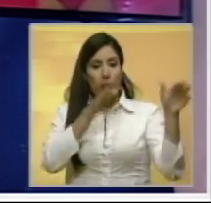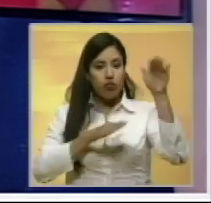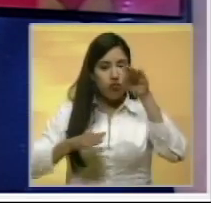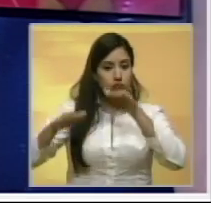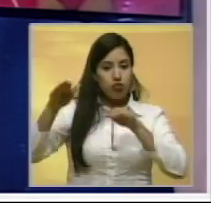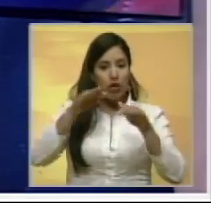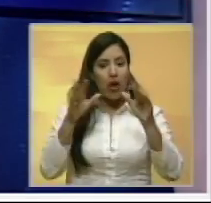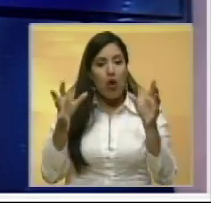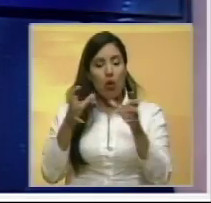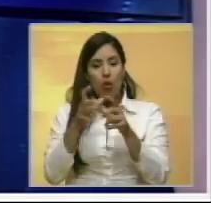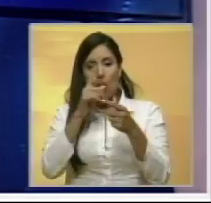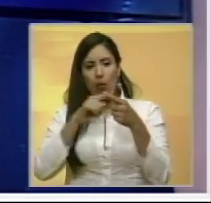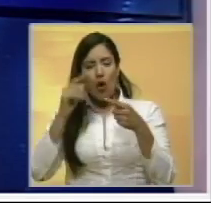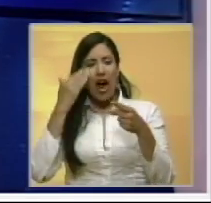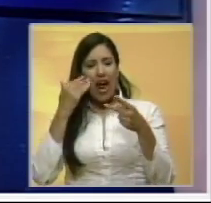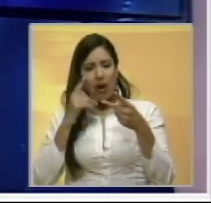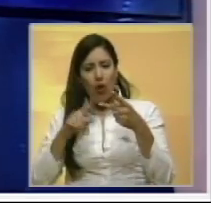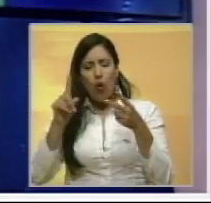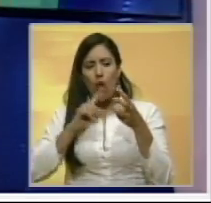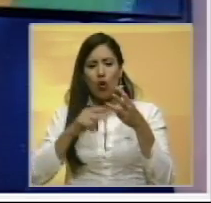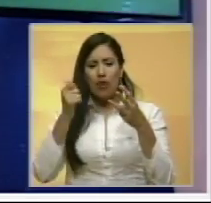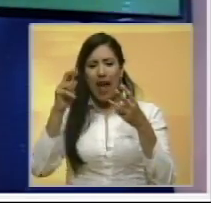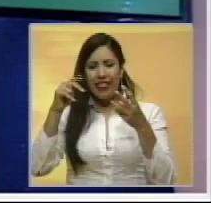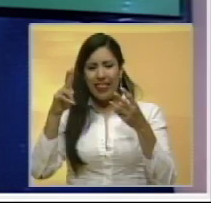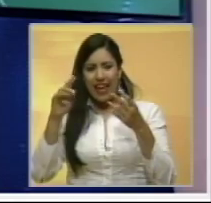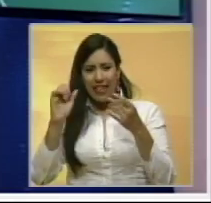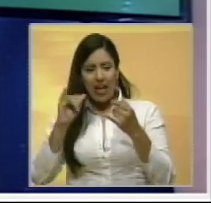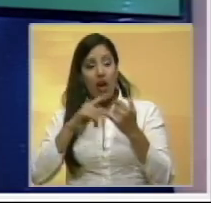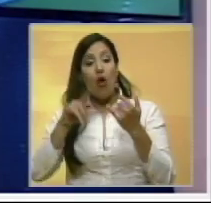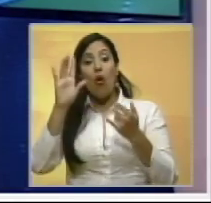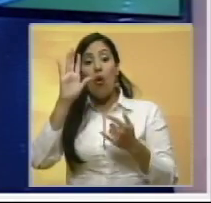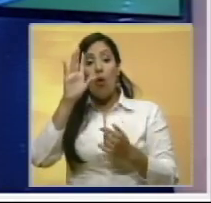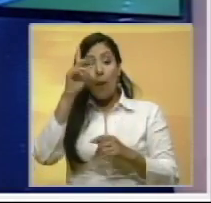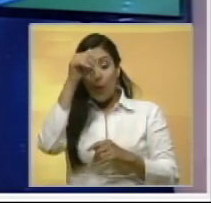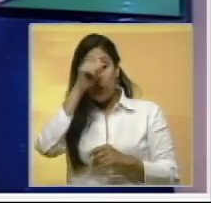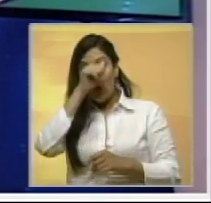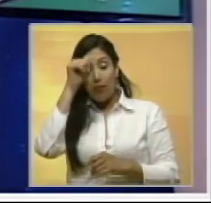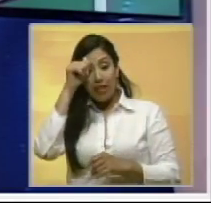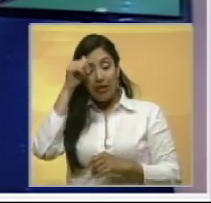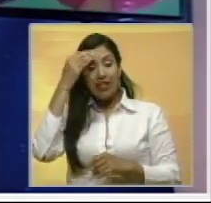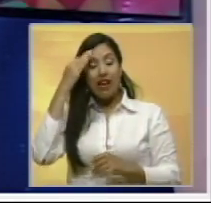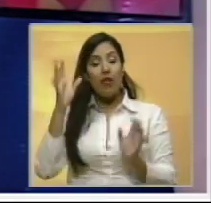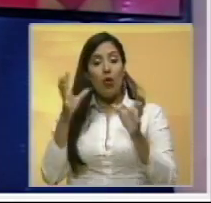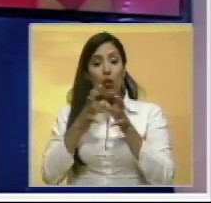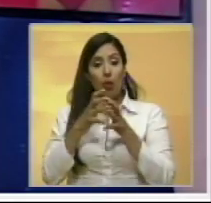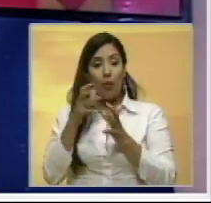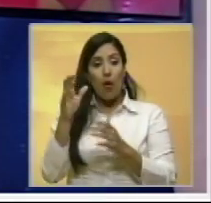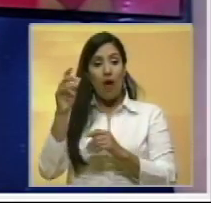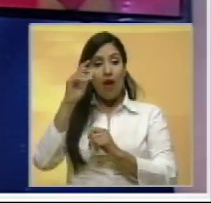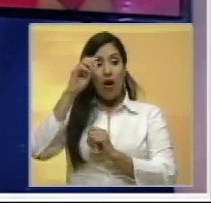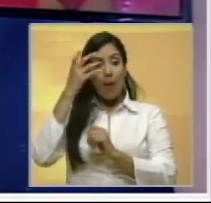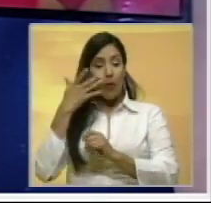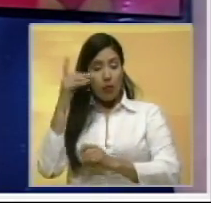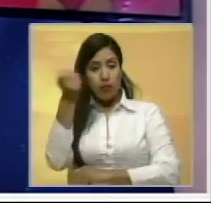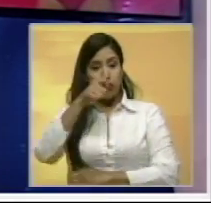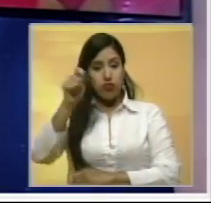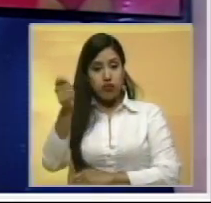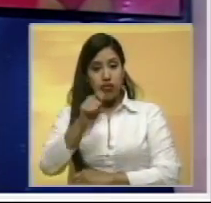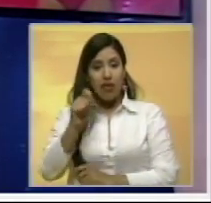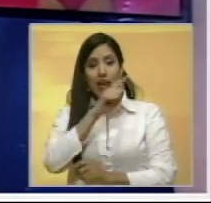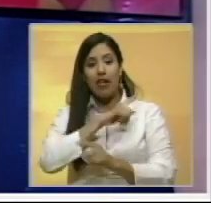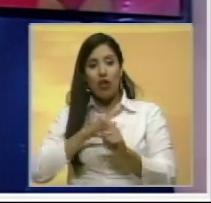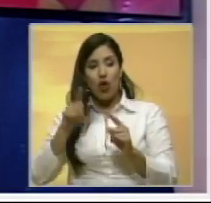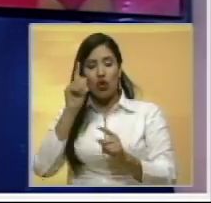natación con Albert Subirás, Carlos Clavería, Andreina Pinto y Cristian Quintero. Este domingo llegó el equipo venezolano de esgrima y los